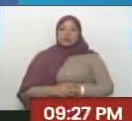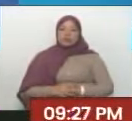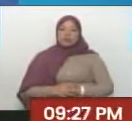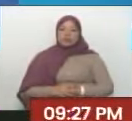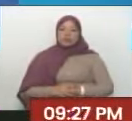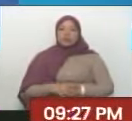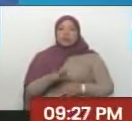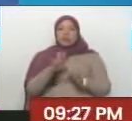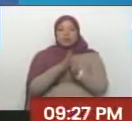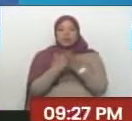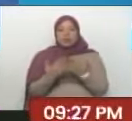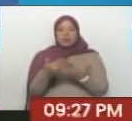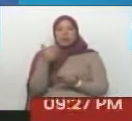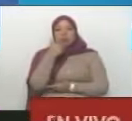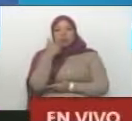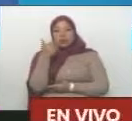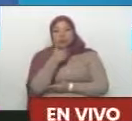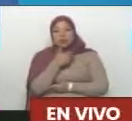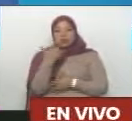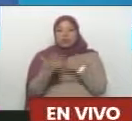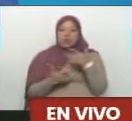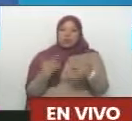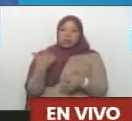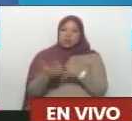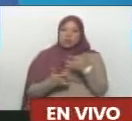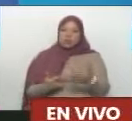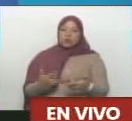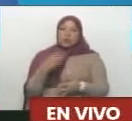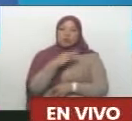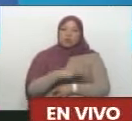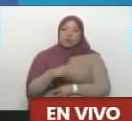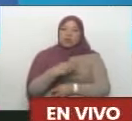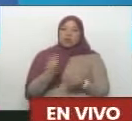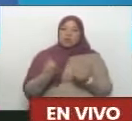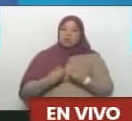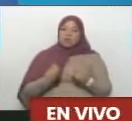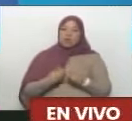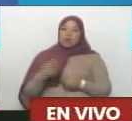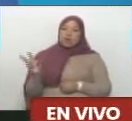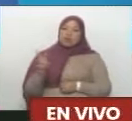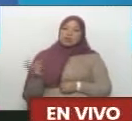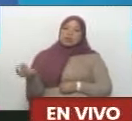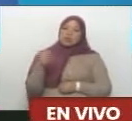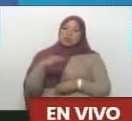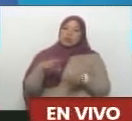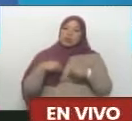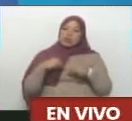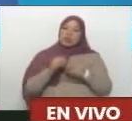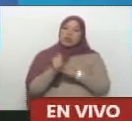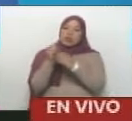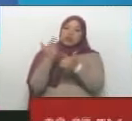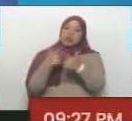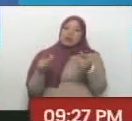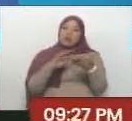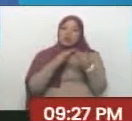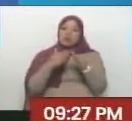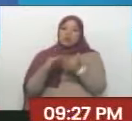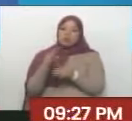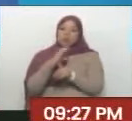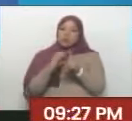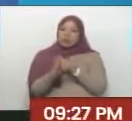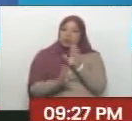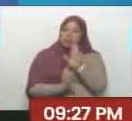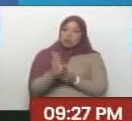el documento de acción. La gran misión Viva Venezuela asume la batalla por la identidad y la diversidad cultural a